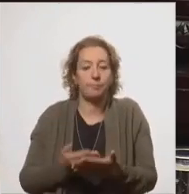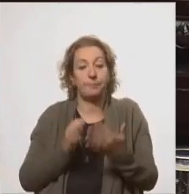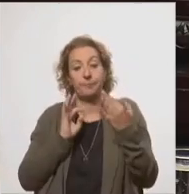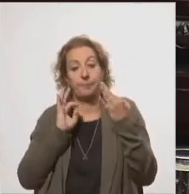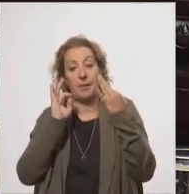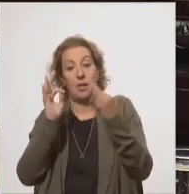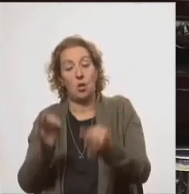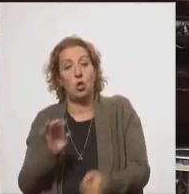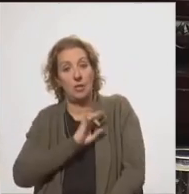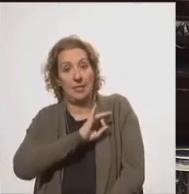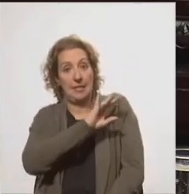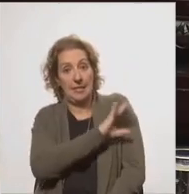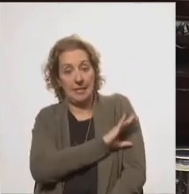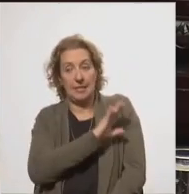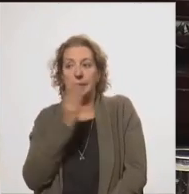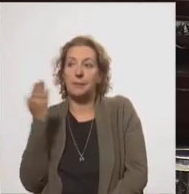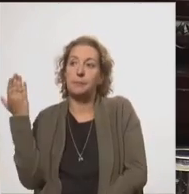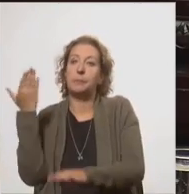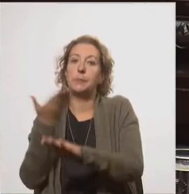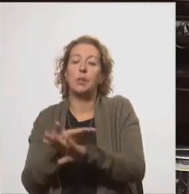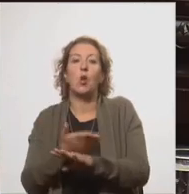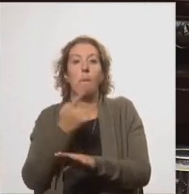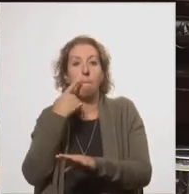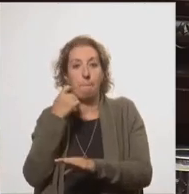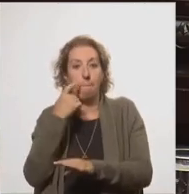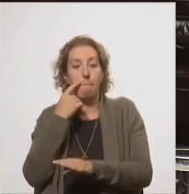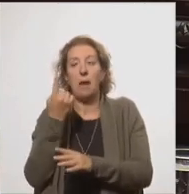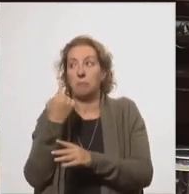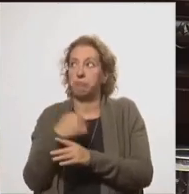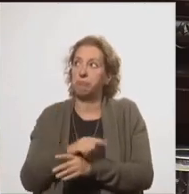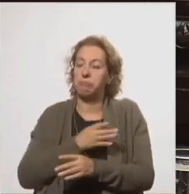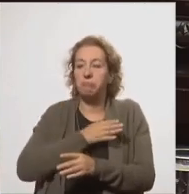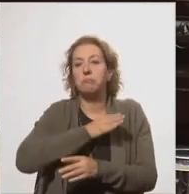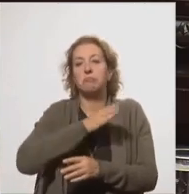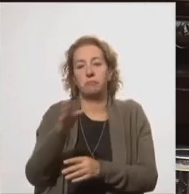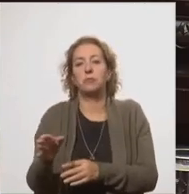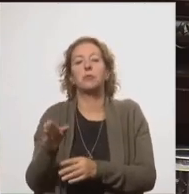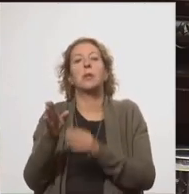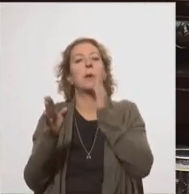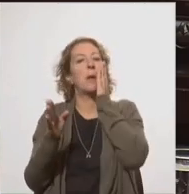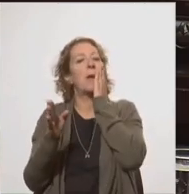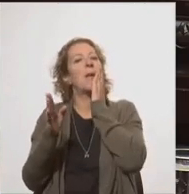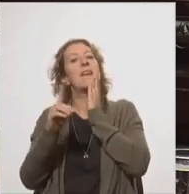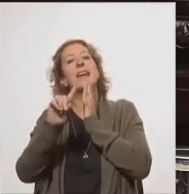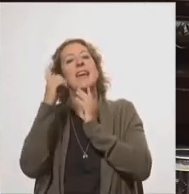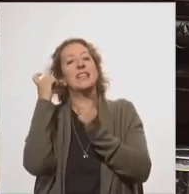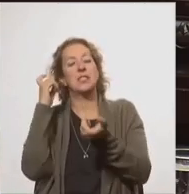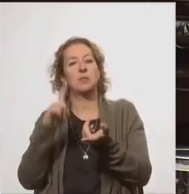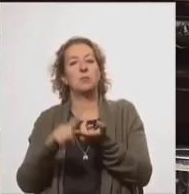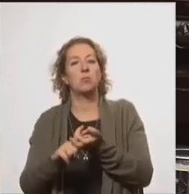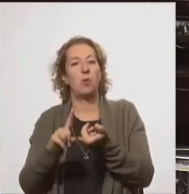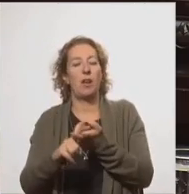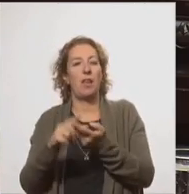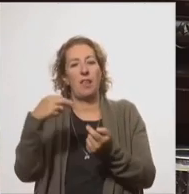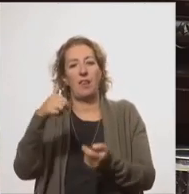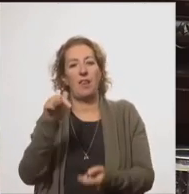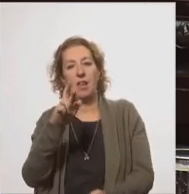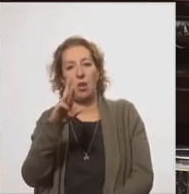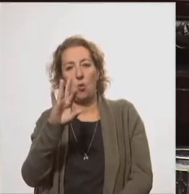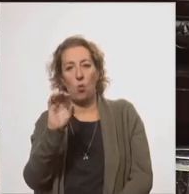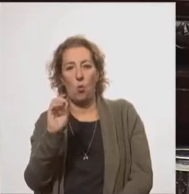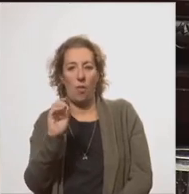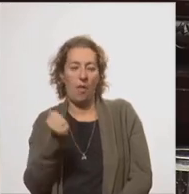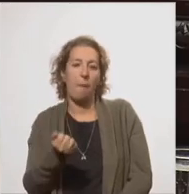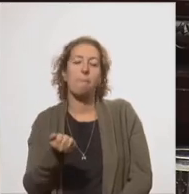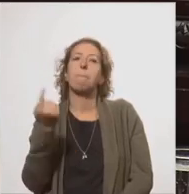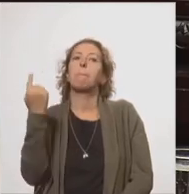padre, Belela se acercó a la pintora Adela del Carril, exmujer del poeta Neruda. Se hicieron grandes amigas,